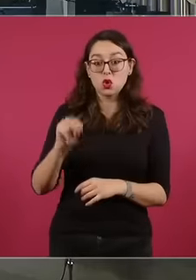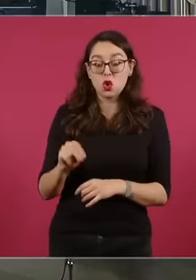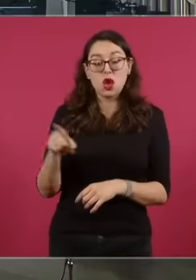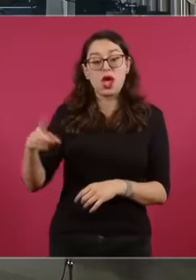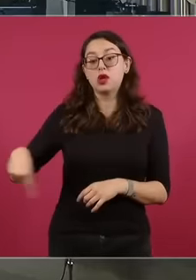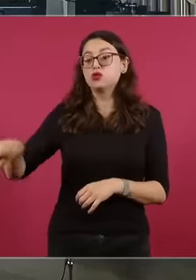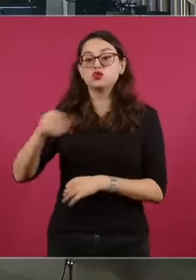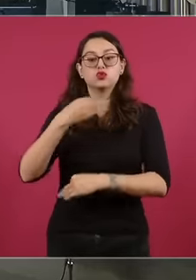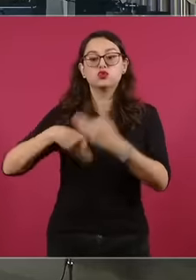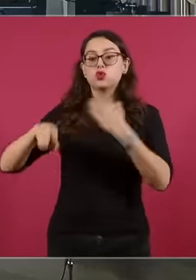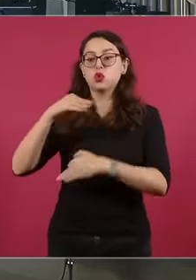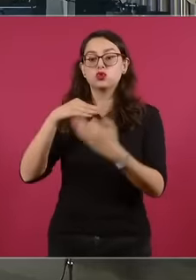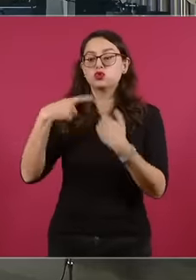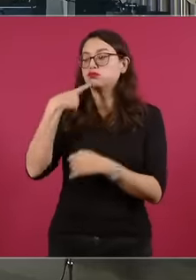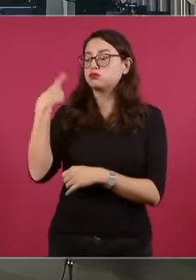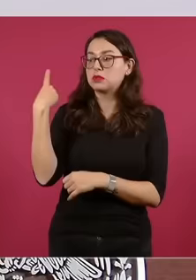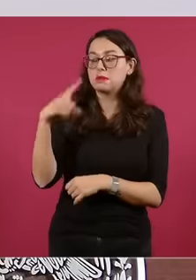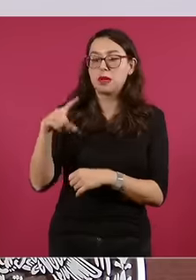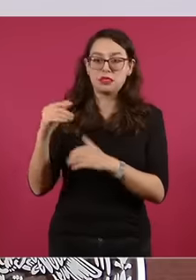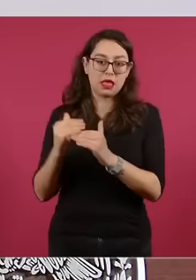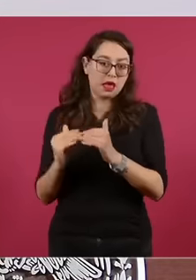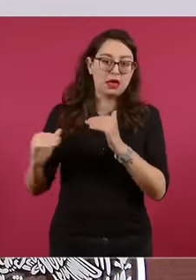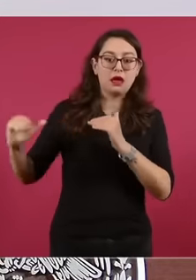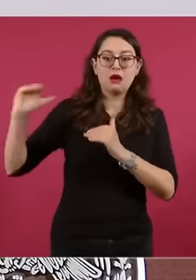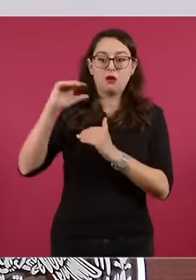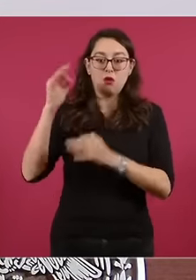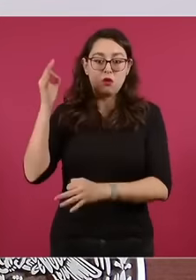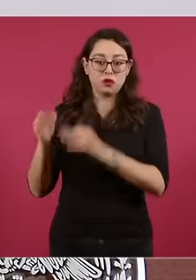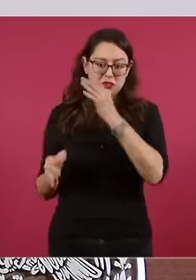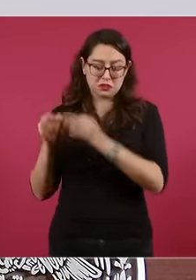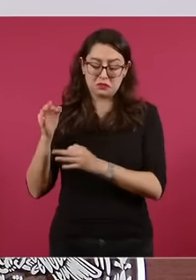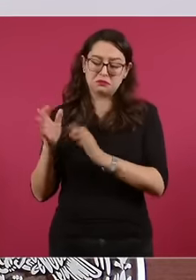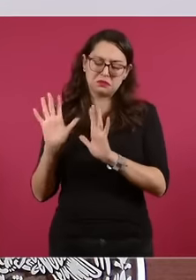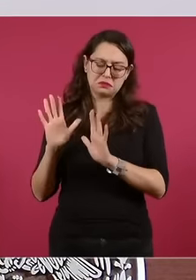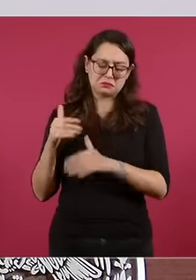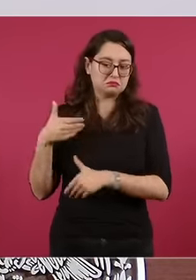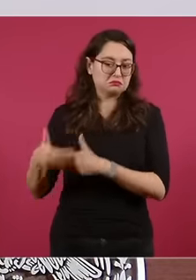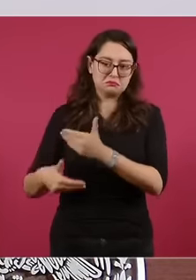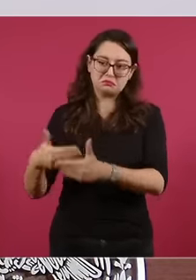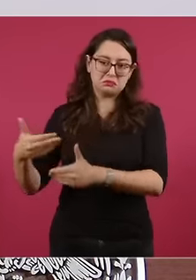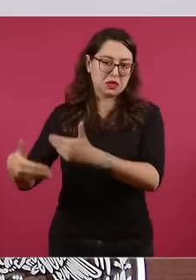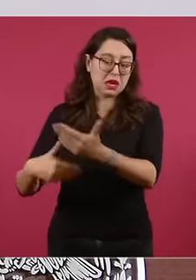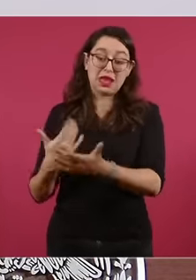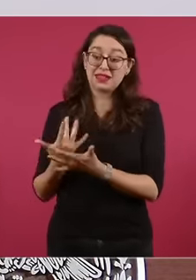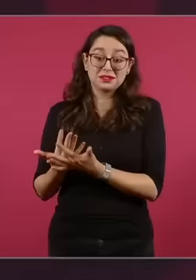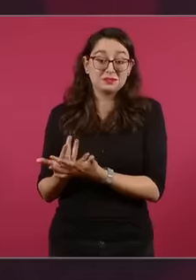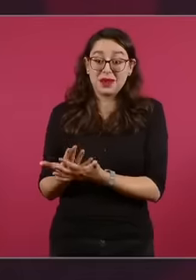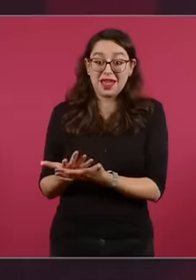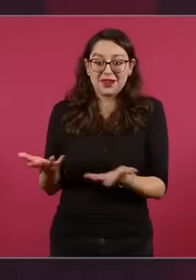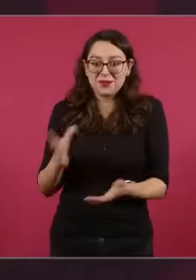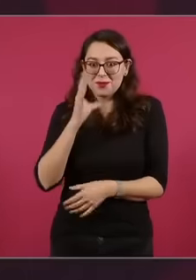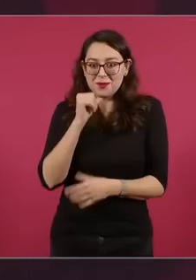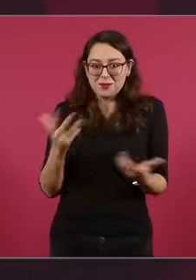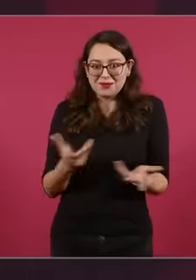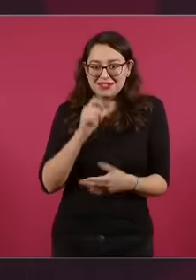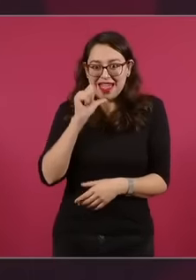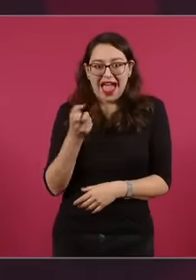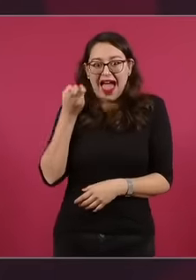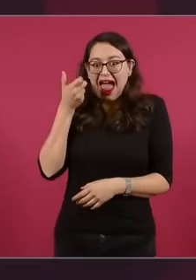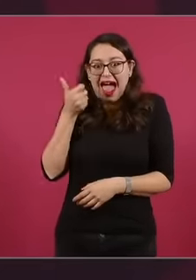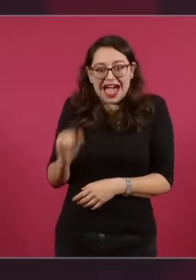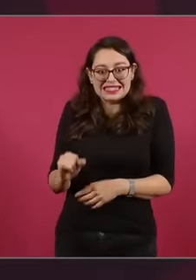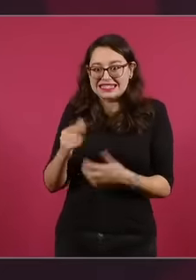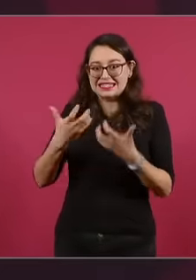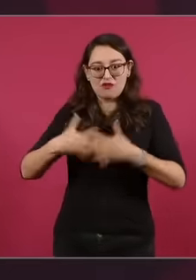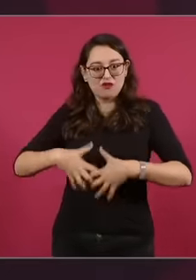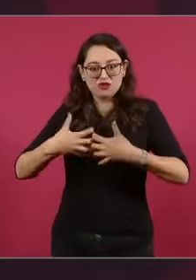en amparo. Entonces, hay que esperar, yo creo que próximamente habrá de resolverse y es así que tendrá que emitirse o no